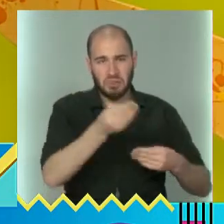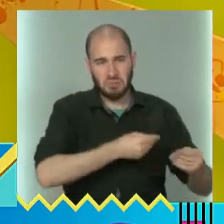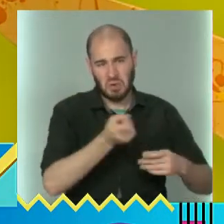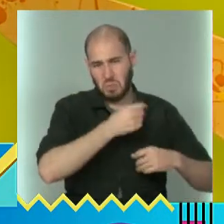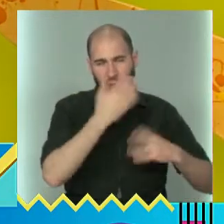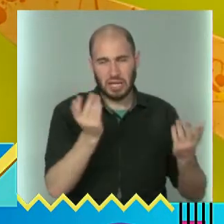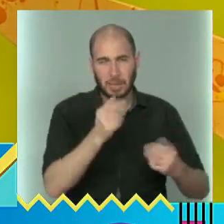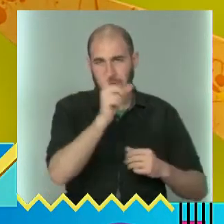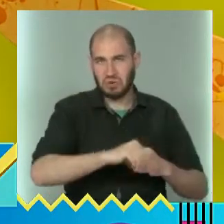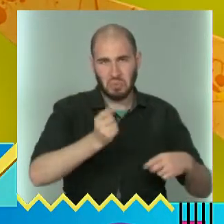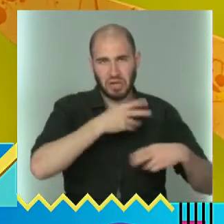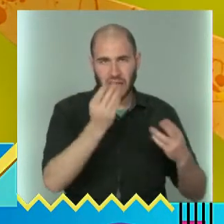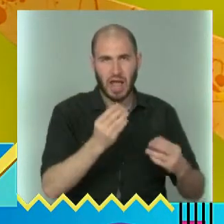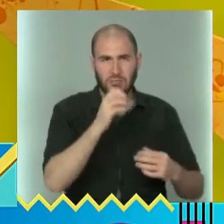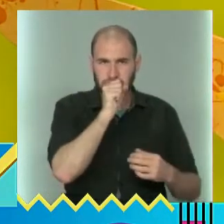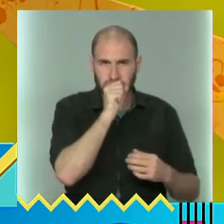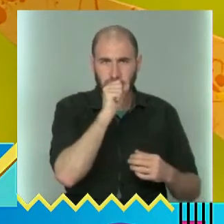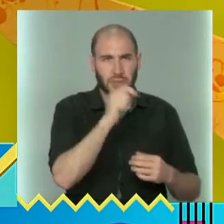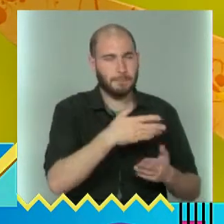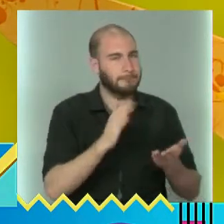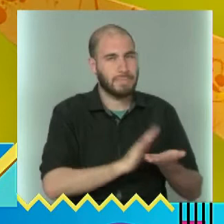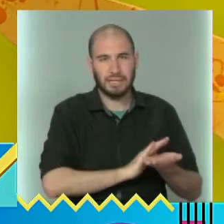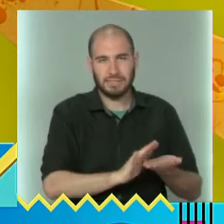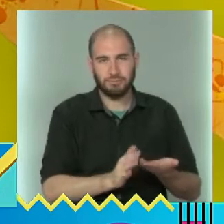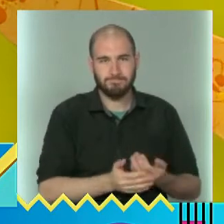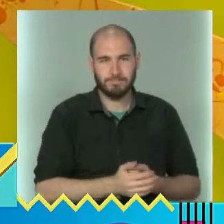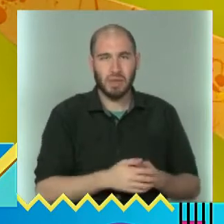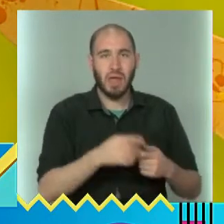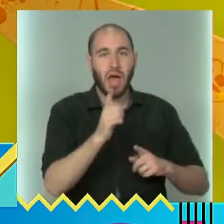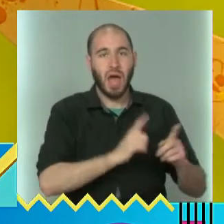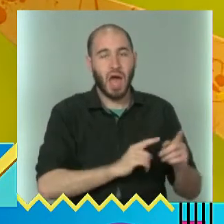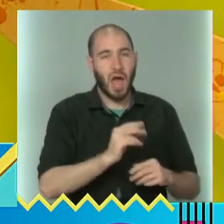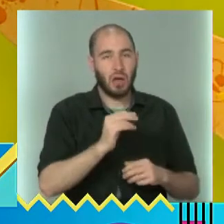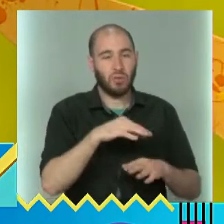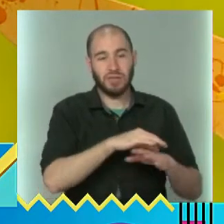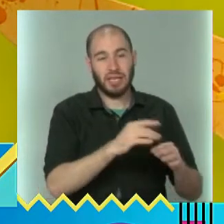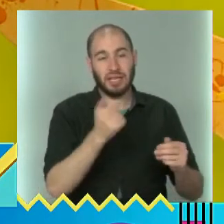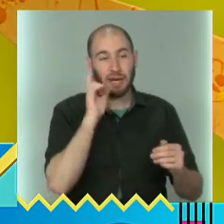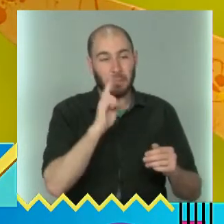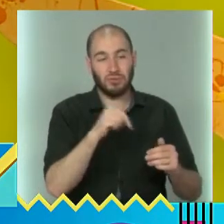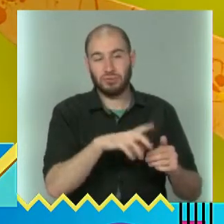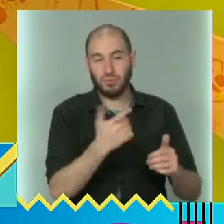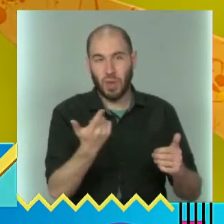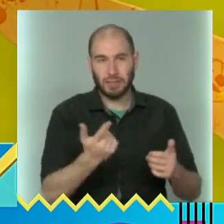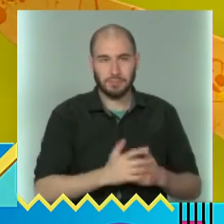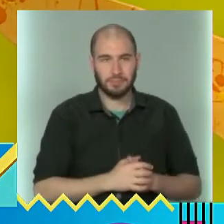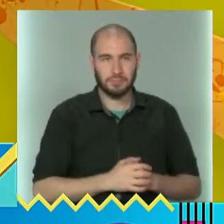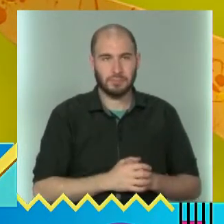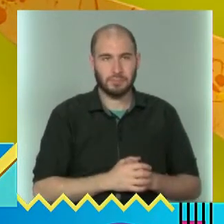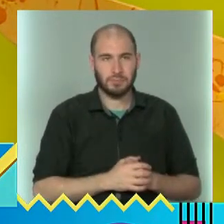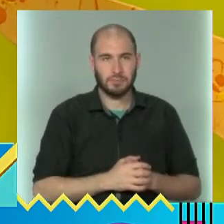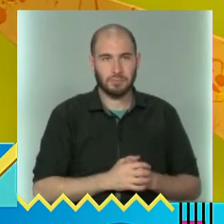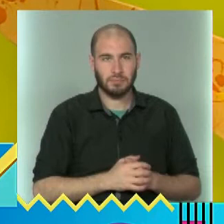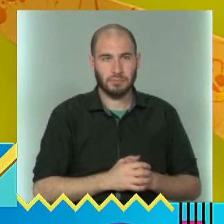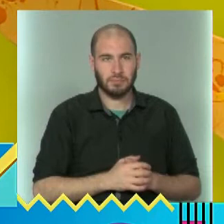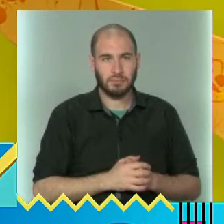empresario, cualquier persona. La confidencial es algo básico. Y hay coaches que no respetan eso, esa es la primera cosa.